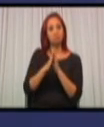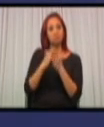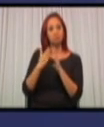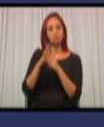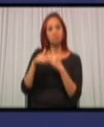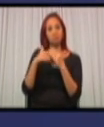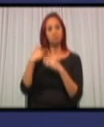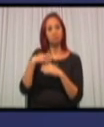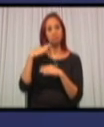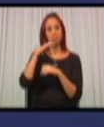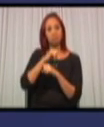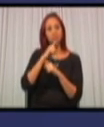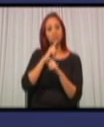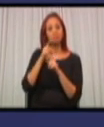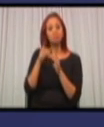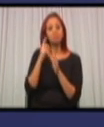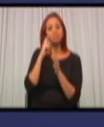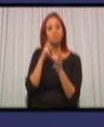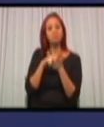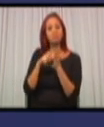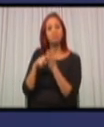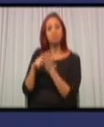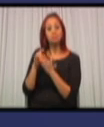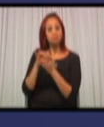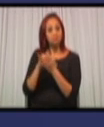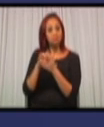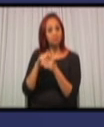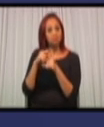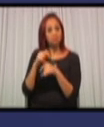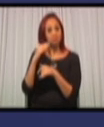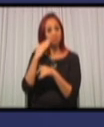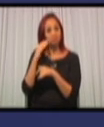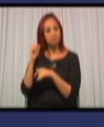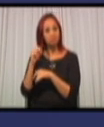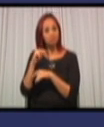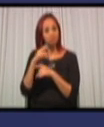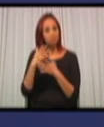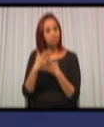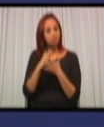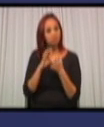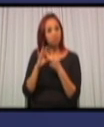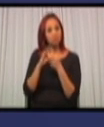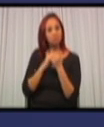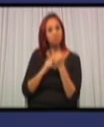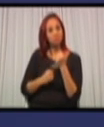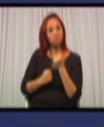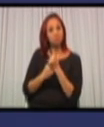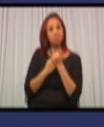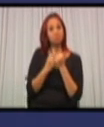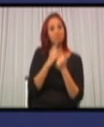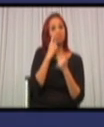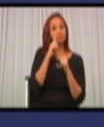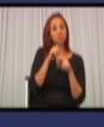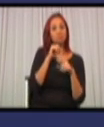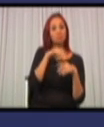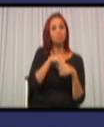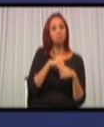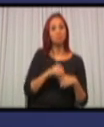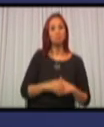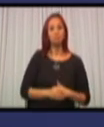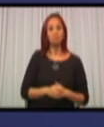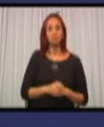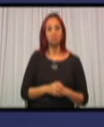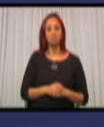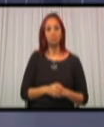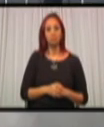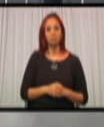Todos tienen que ser fiscales y así saber dónde están las platas que no entran y por qué no están entrando. Muy bien. van